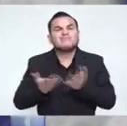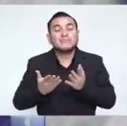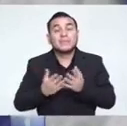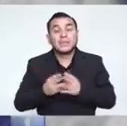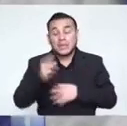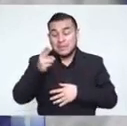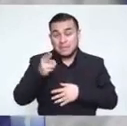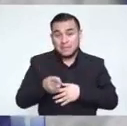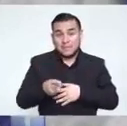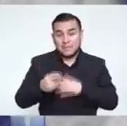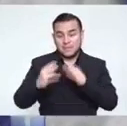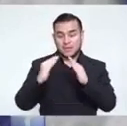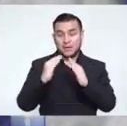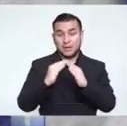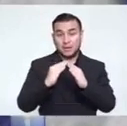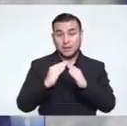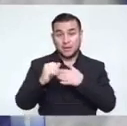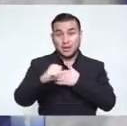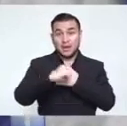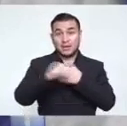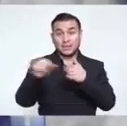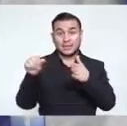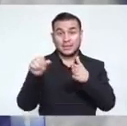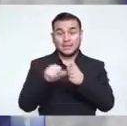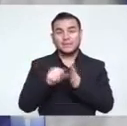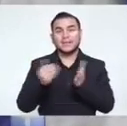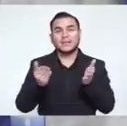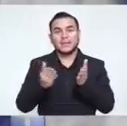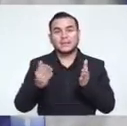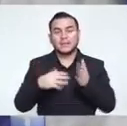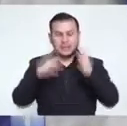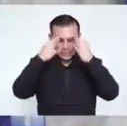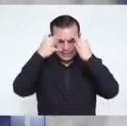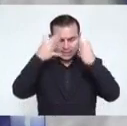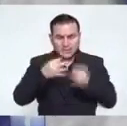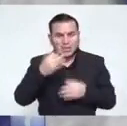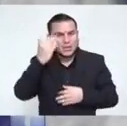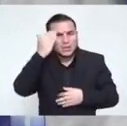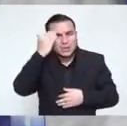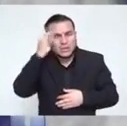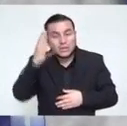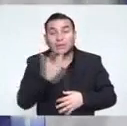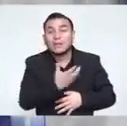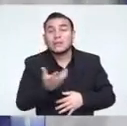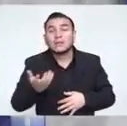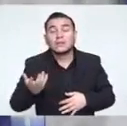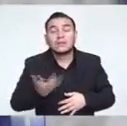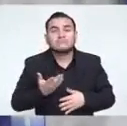ahí pueden controlar todo y pueden tomar las decisiones, pero sin saber en el lugar de los hechos